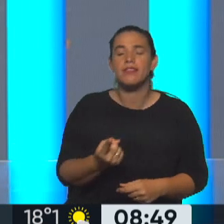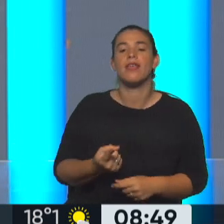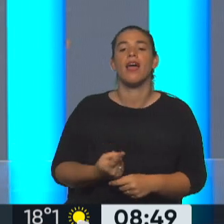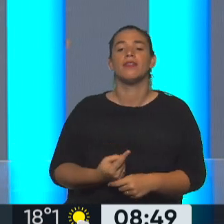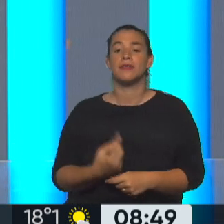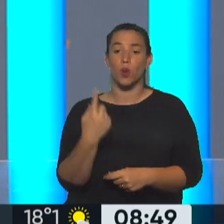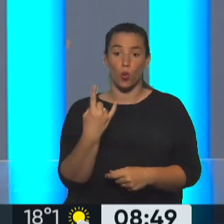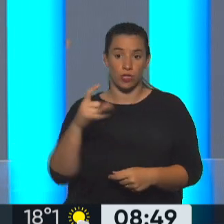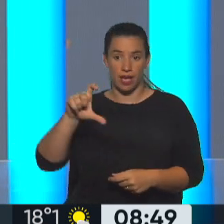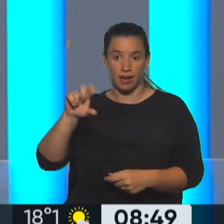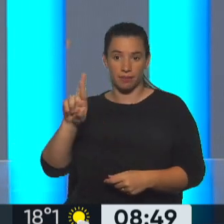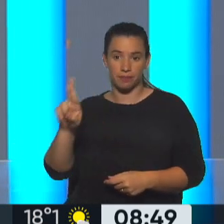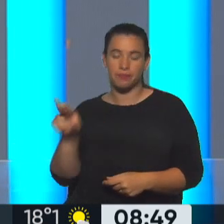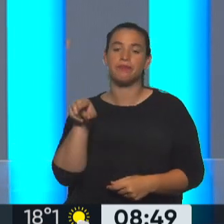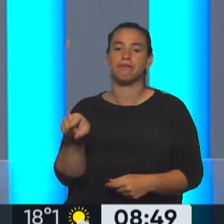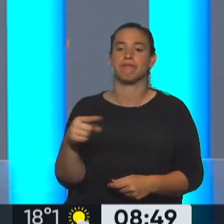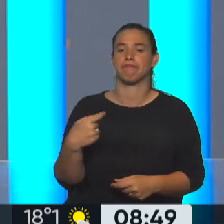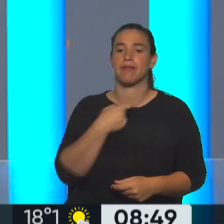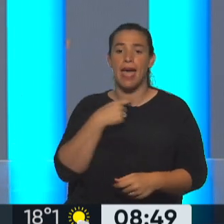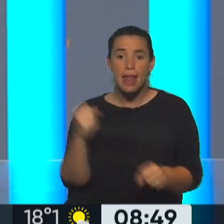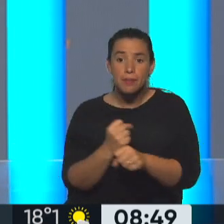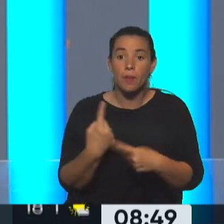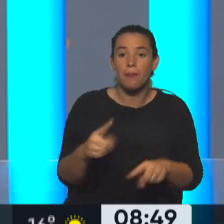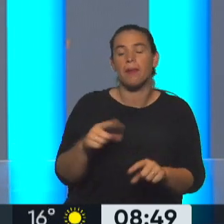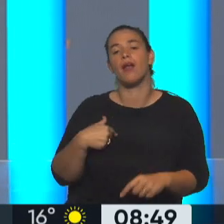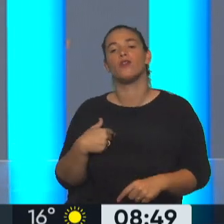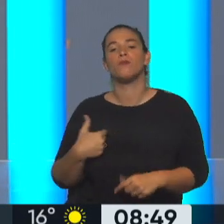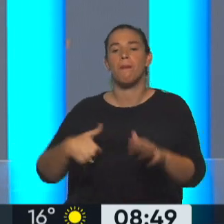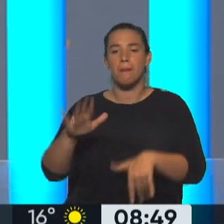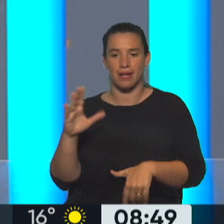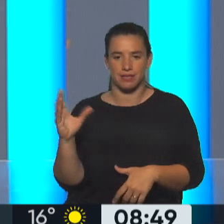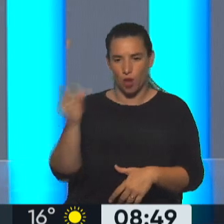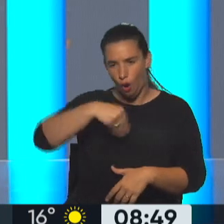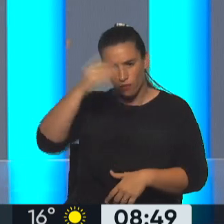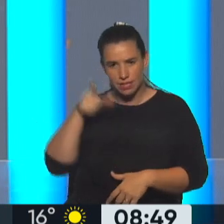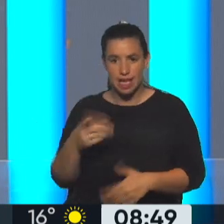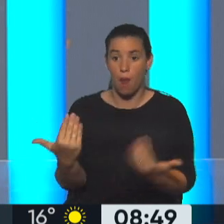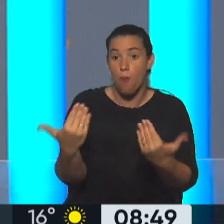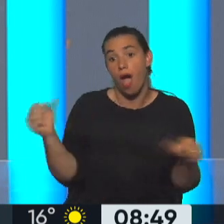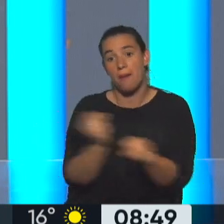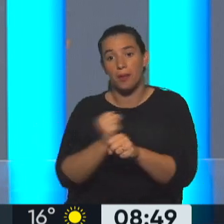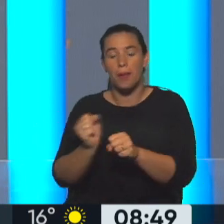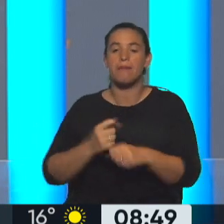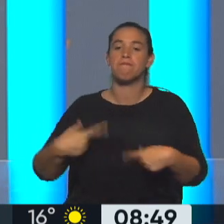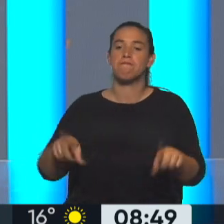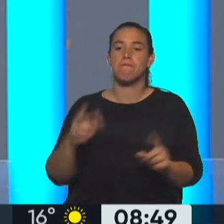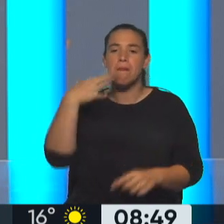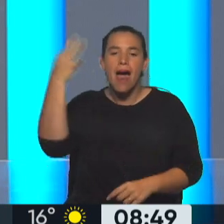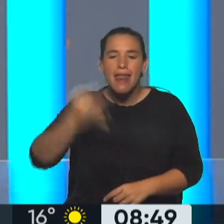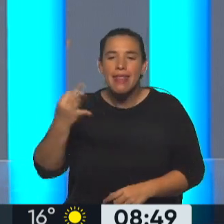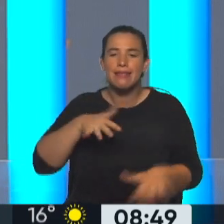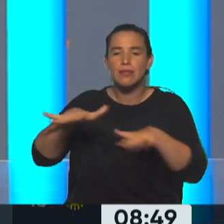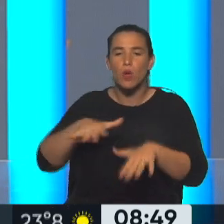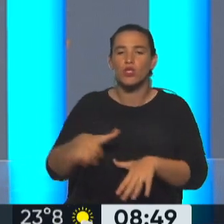misma actitud y tener, digamos, la construcción de mayorías para el oficialismo y se pueda aprobar. Lo cierto es que el panorama político cambió